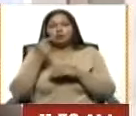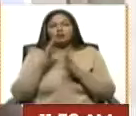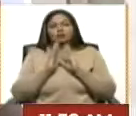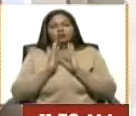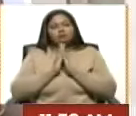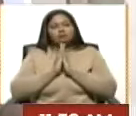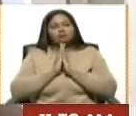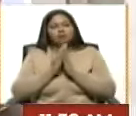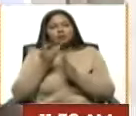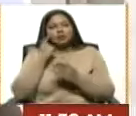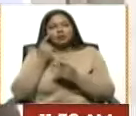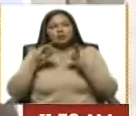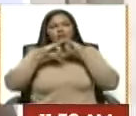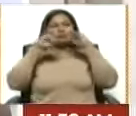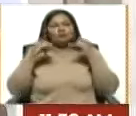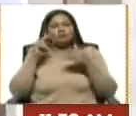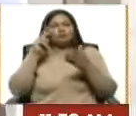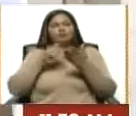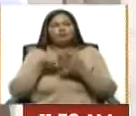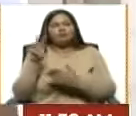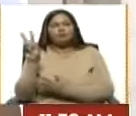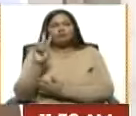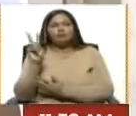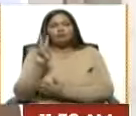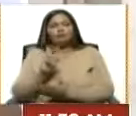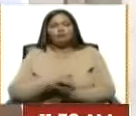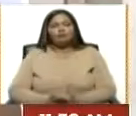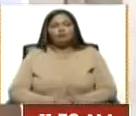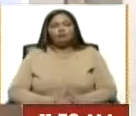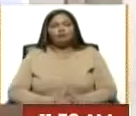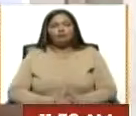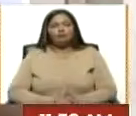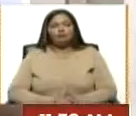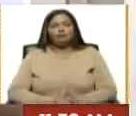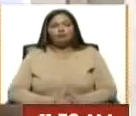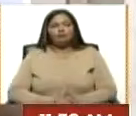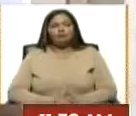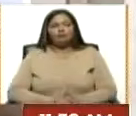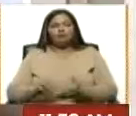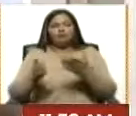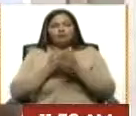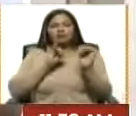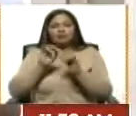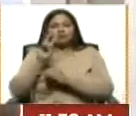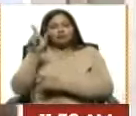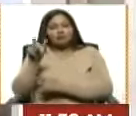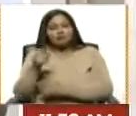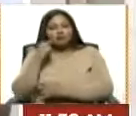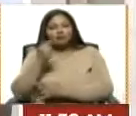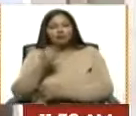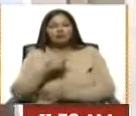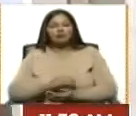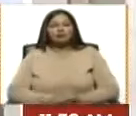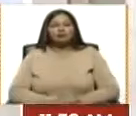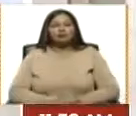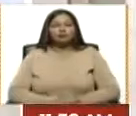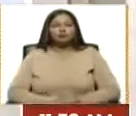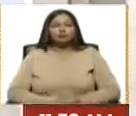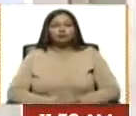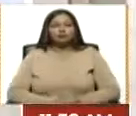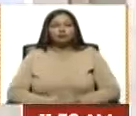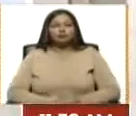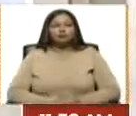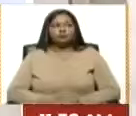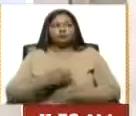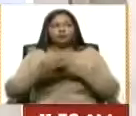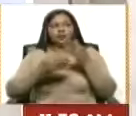mira, estoy feliz de estar en Venezuela, mira. Lo eliminó. Qué lástima, ¿no? Porque son los mismos venezolanos... Que estamos hablando. Que lo que hablamos va más